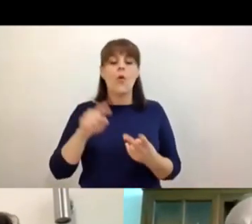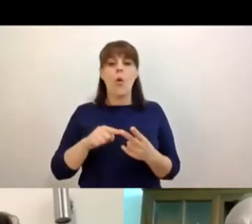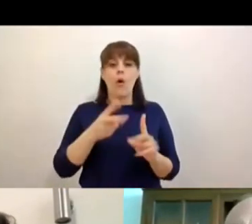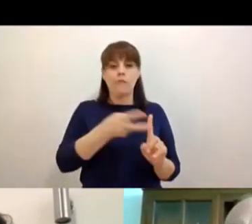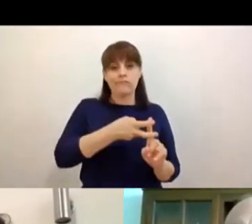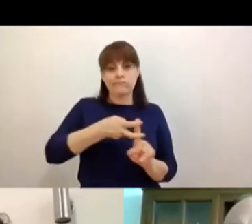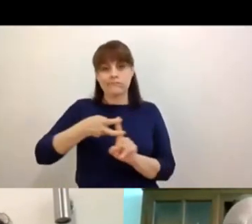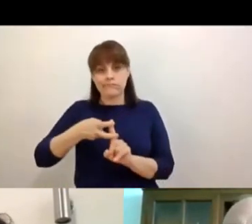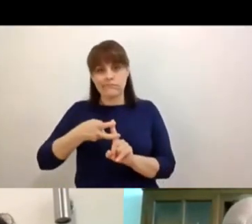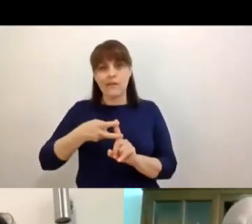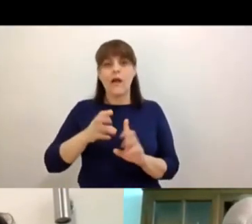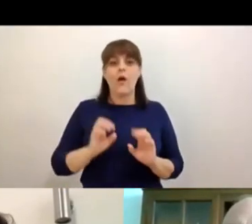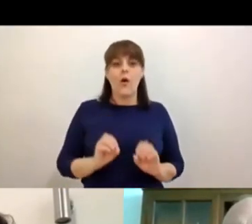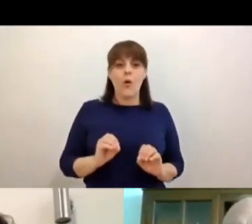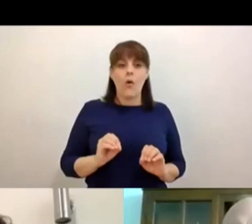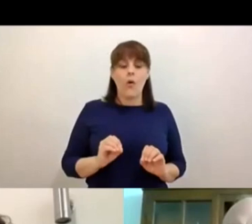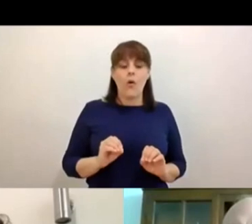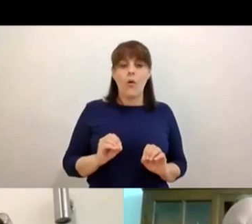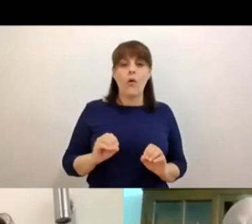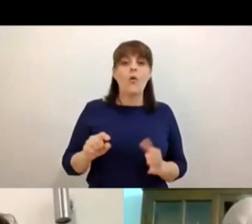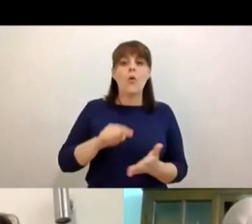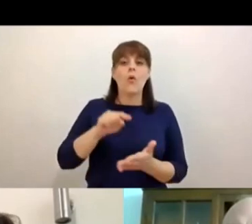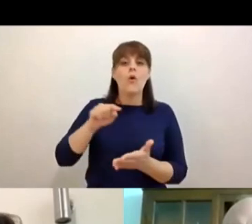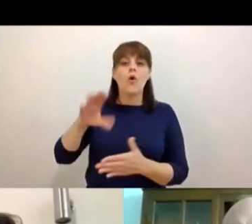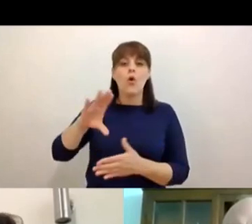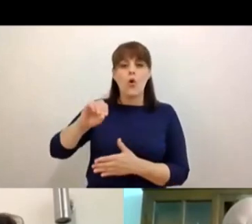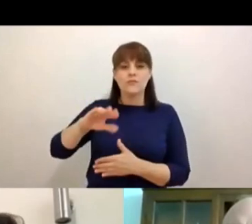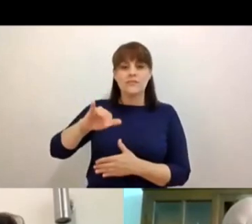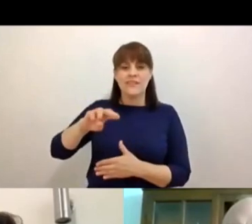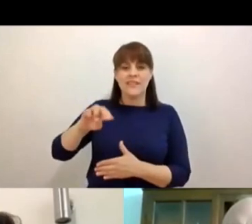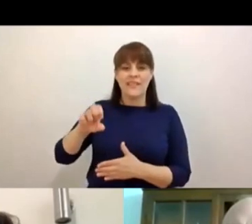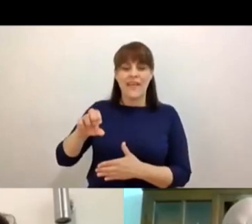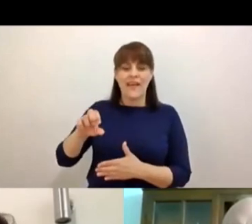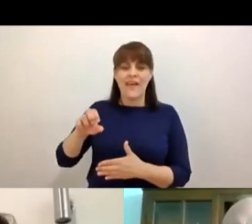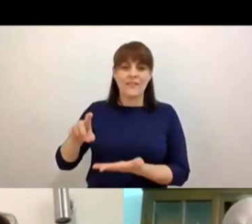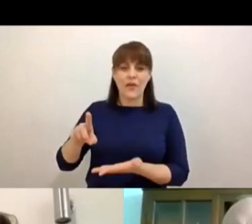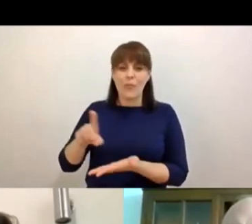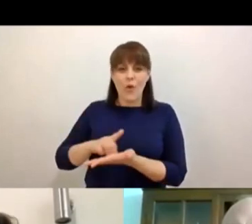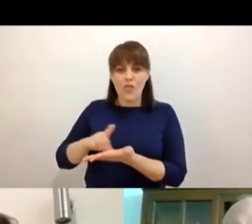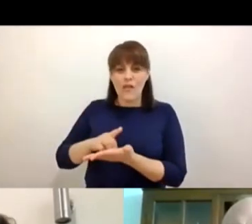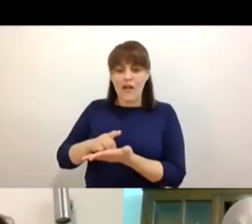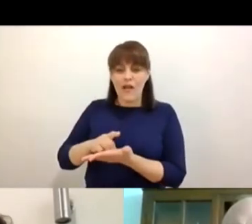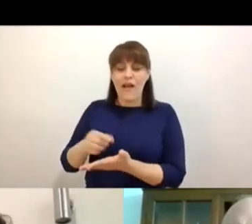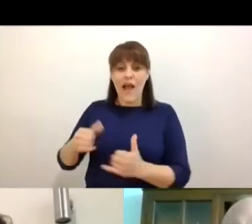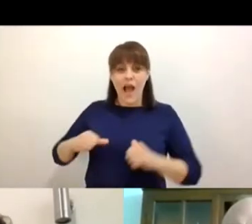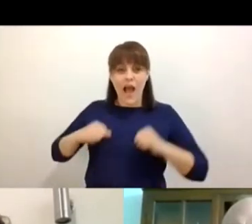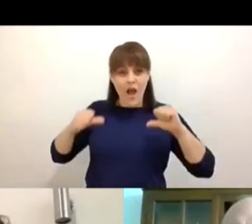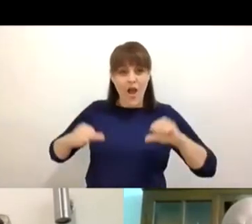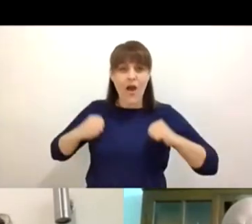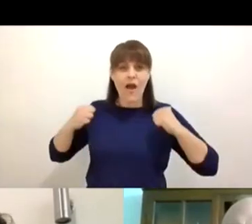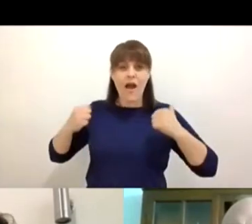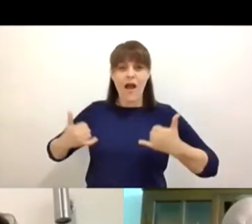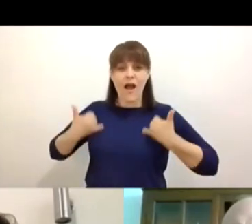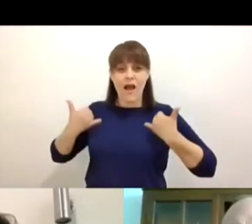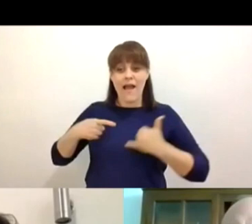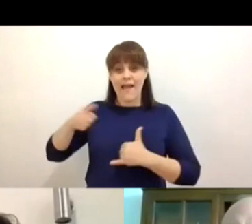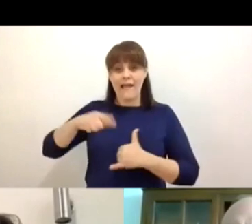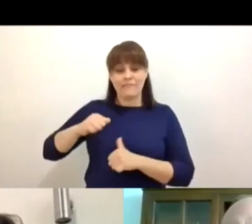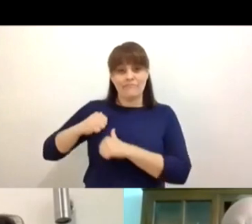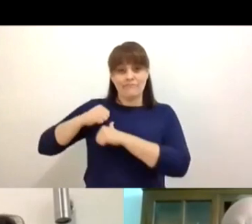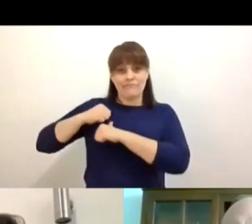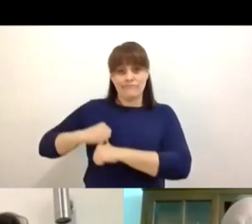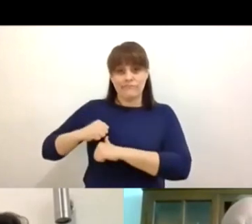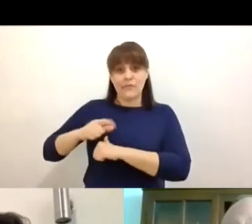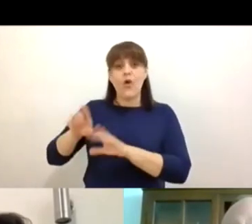en el narcotráfico, las famosas cocinas, donde cada vez más están usando a los niños y a los adolescentes para deshacer a los